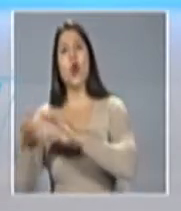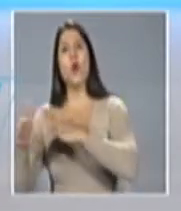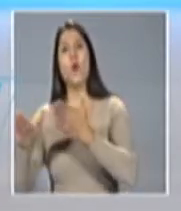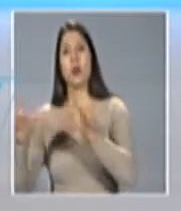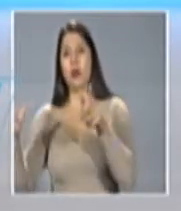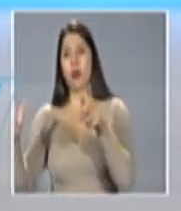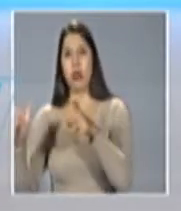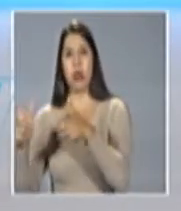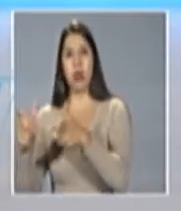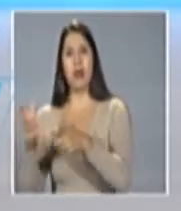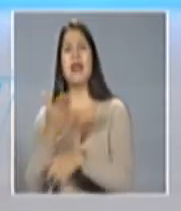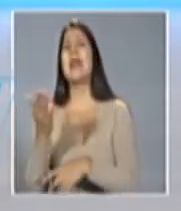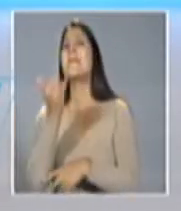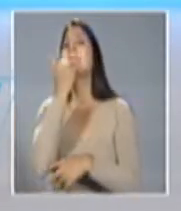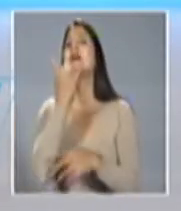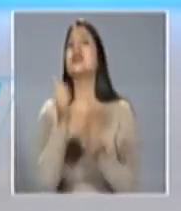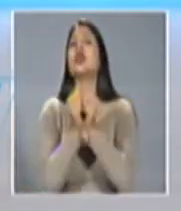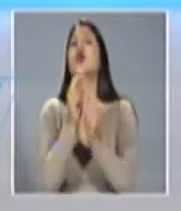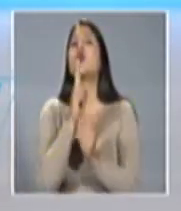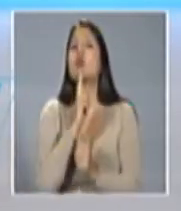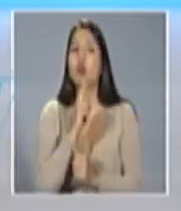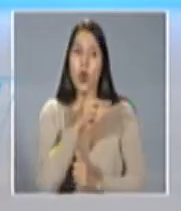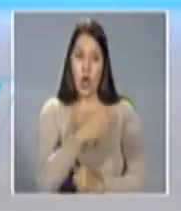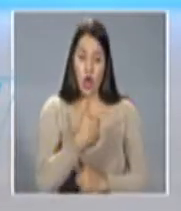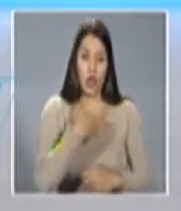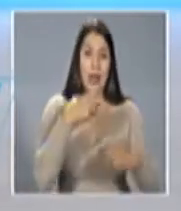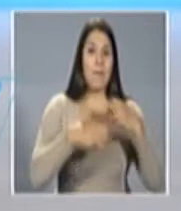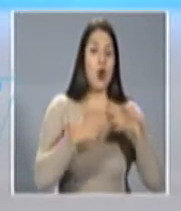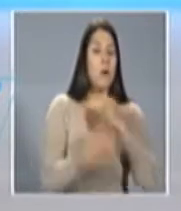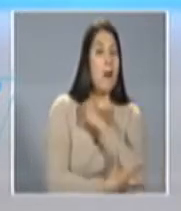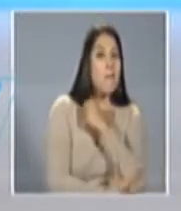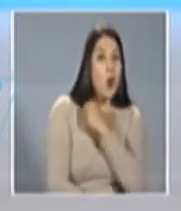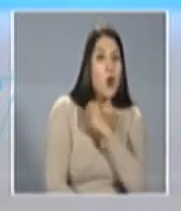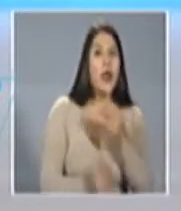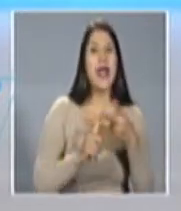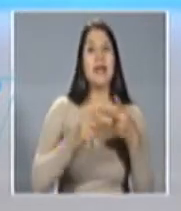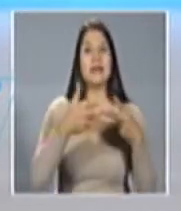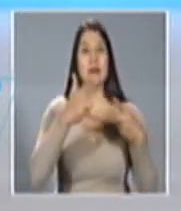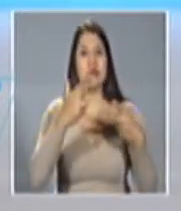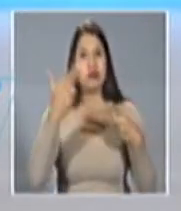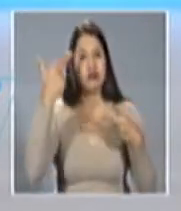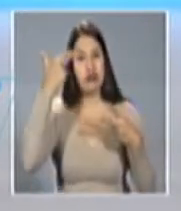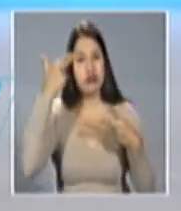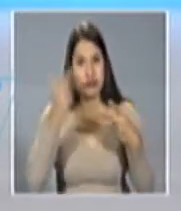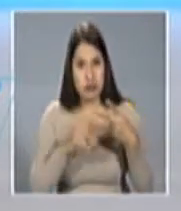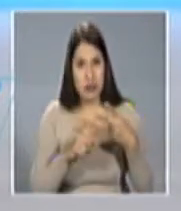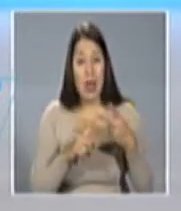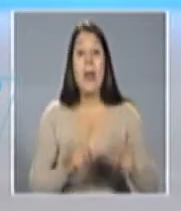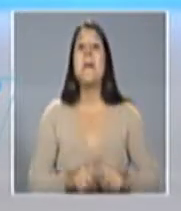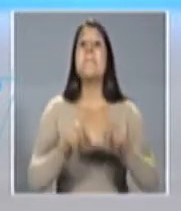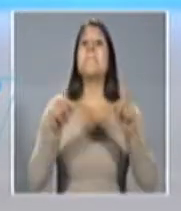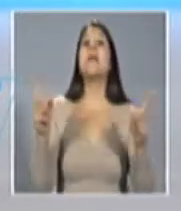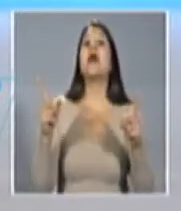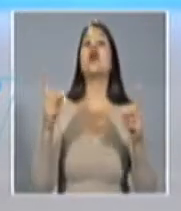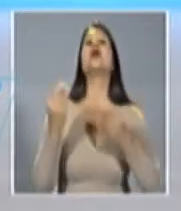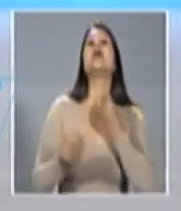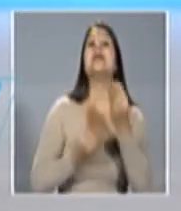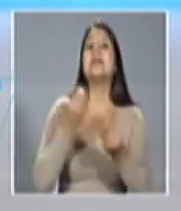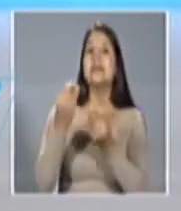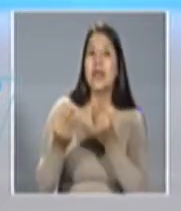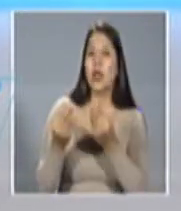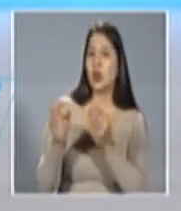Honduras? En Honduras, a pesar de problemas de pobreza, delincuencia, etcétera, en Honduras, por ejemplo, hicieron una gran depuración de la policía y